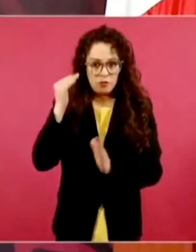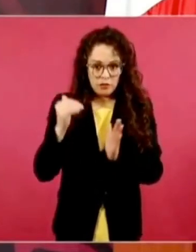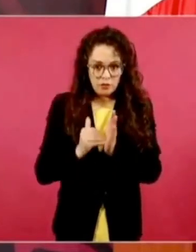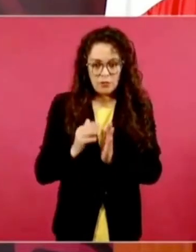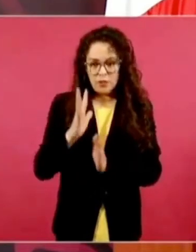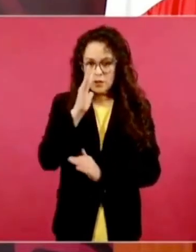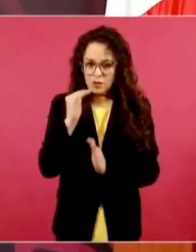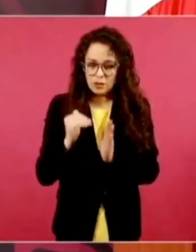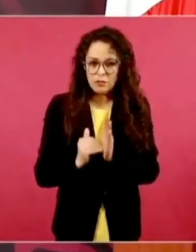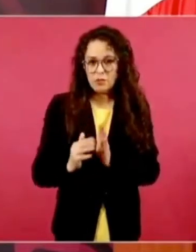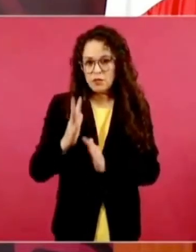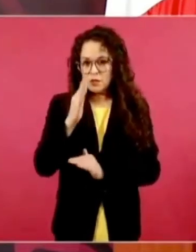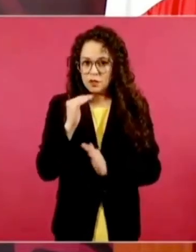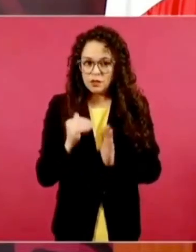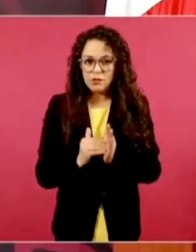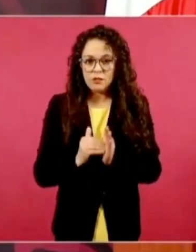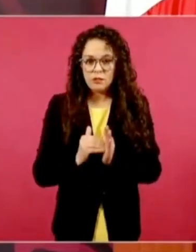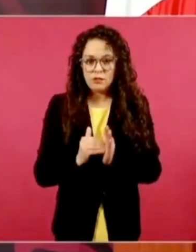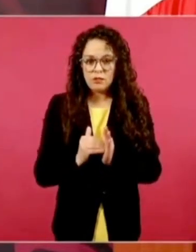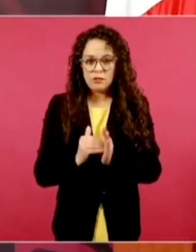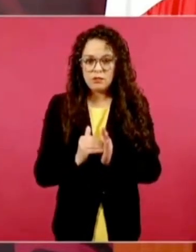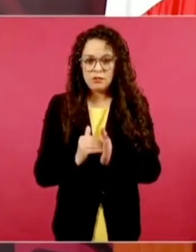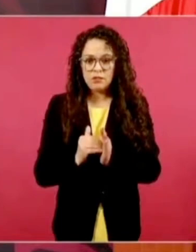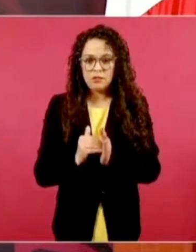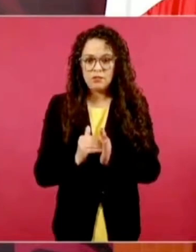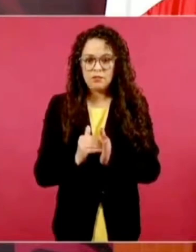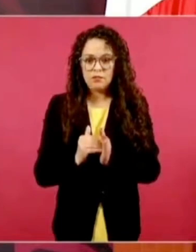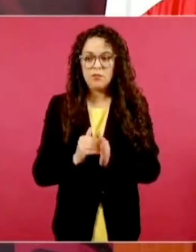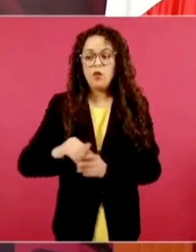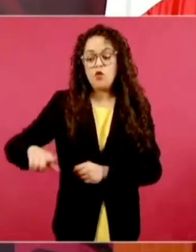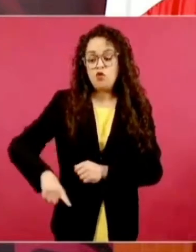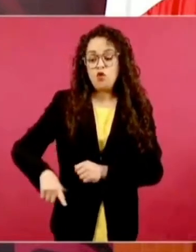Y la vigilancia corría a cargo del gobierno.